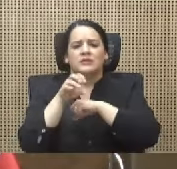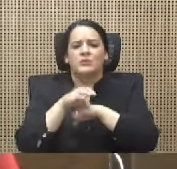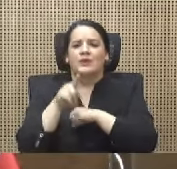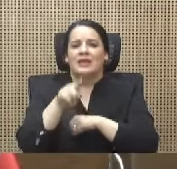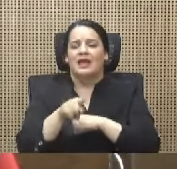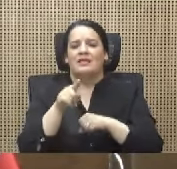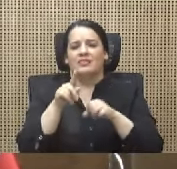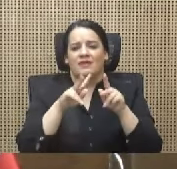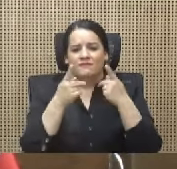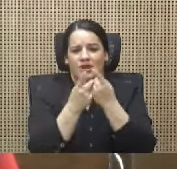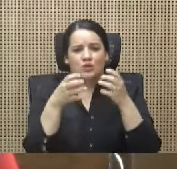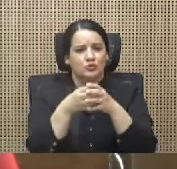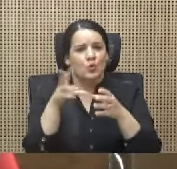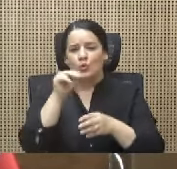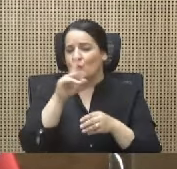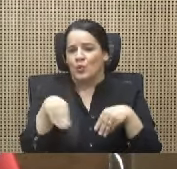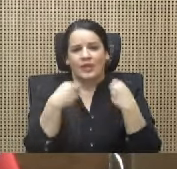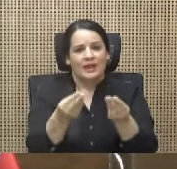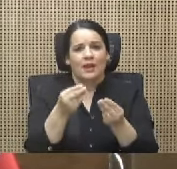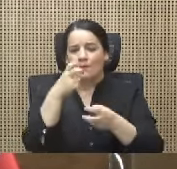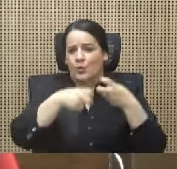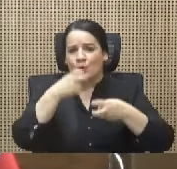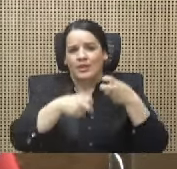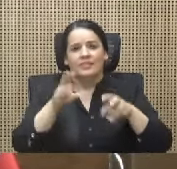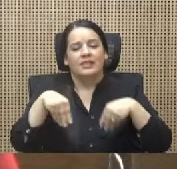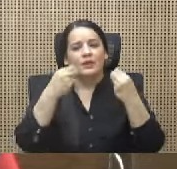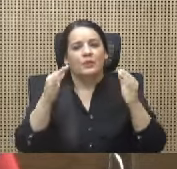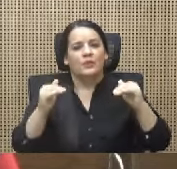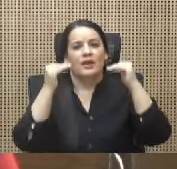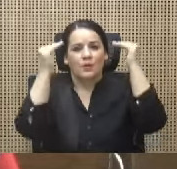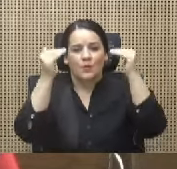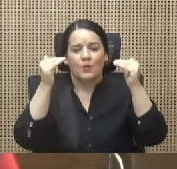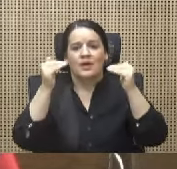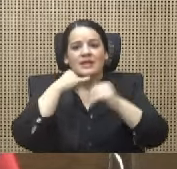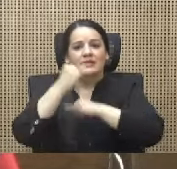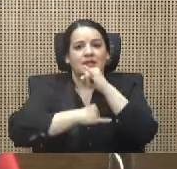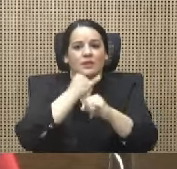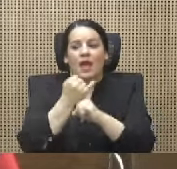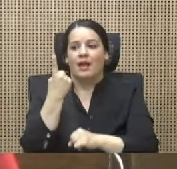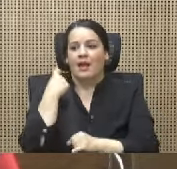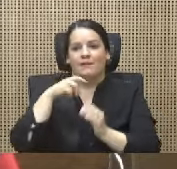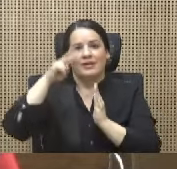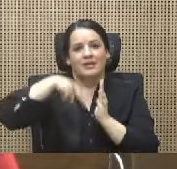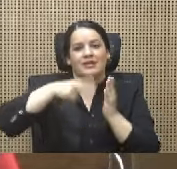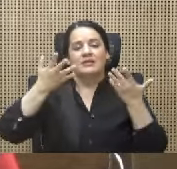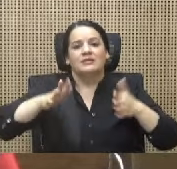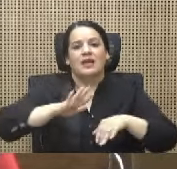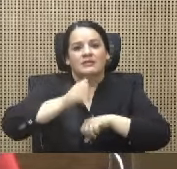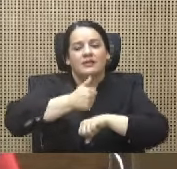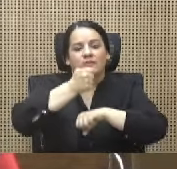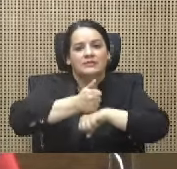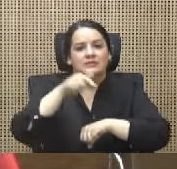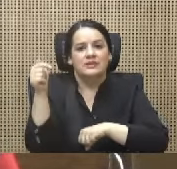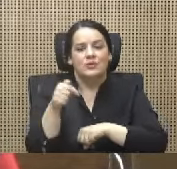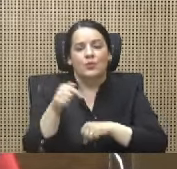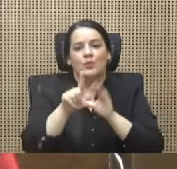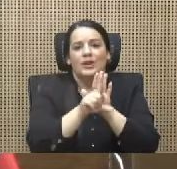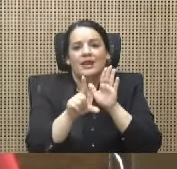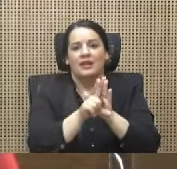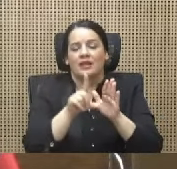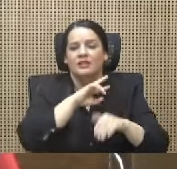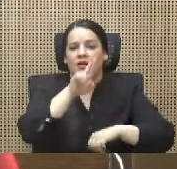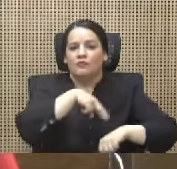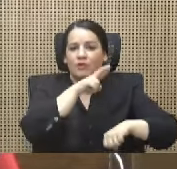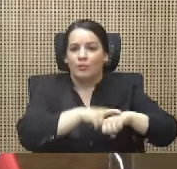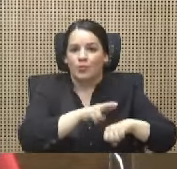no genera ninguna problemática, da un rango transnacional a lo que les acaba de leer, a lo que ya está estipulado en una ley de la